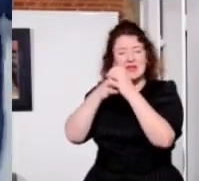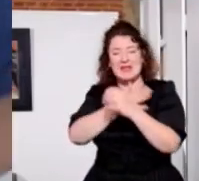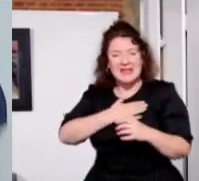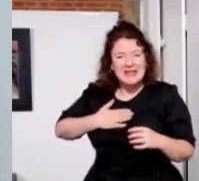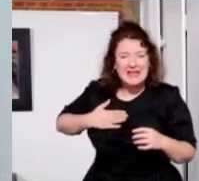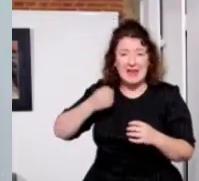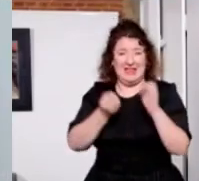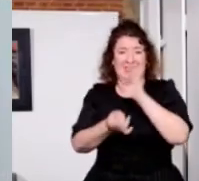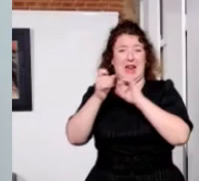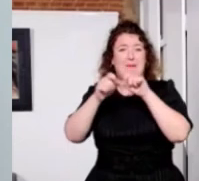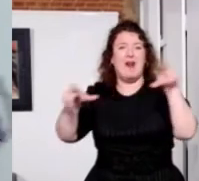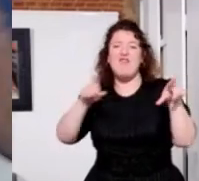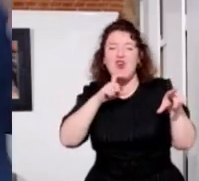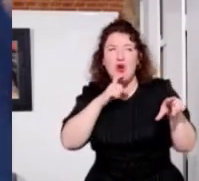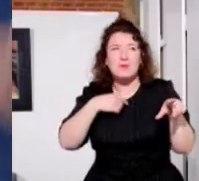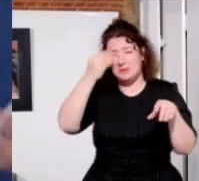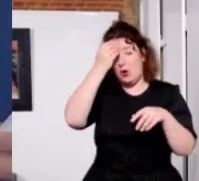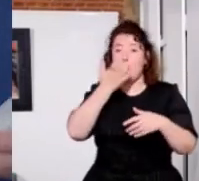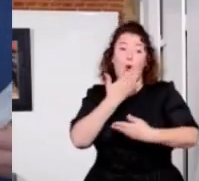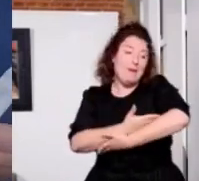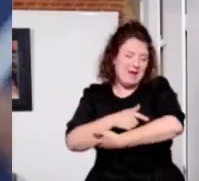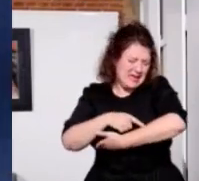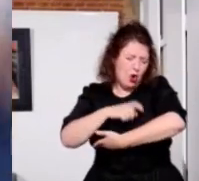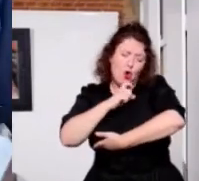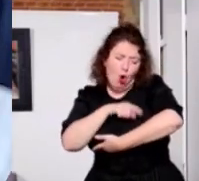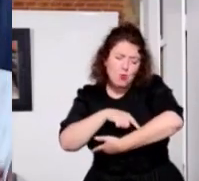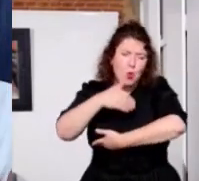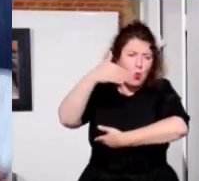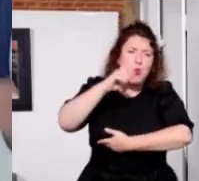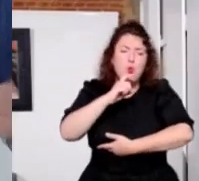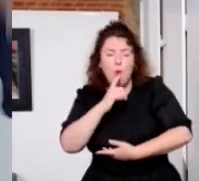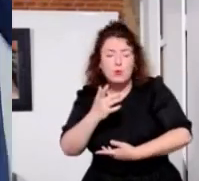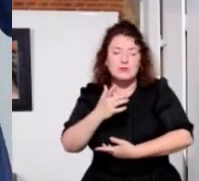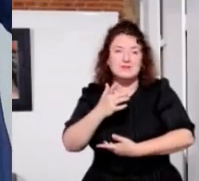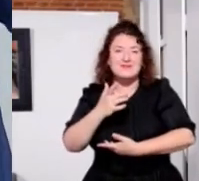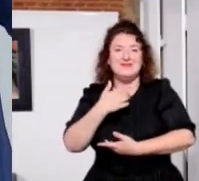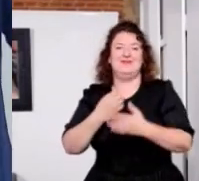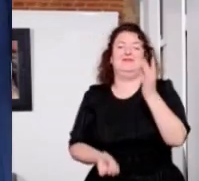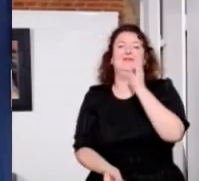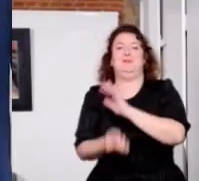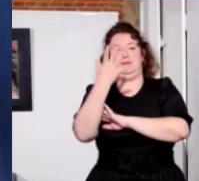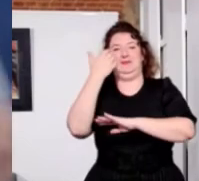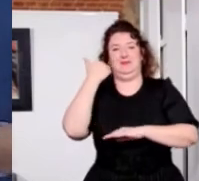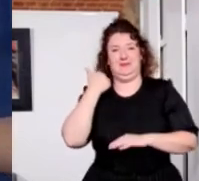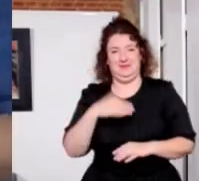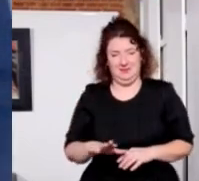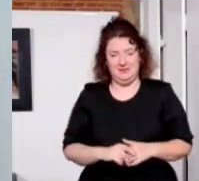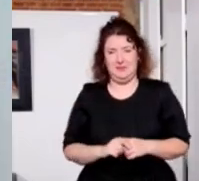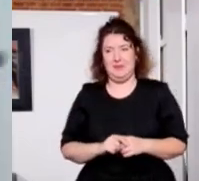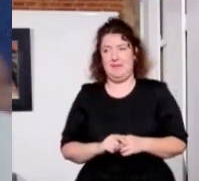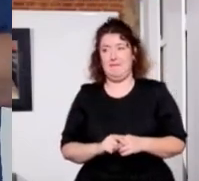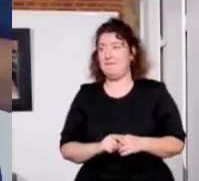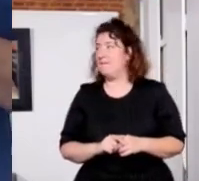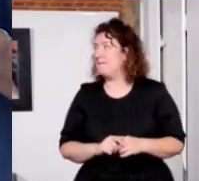qué nos imaginamos y cómo va a ser y qué haremos. Y lo cierto es que la